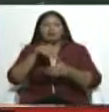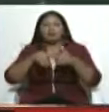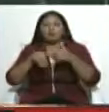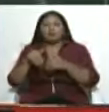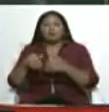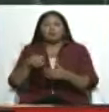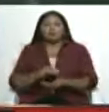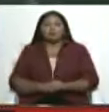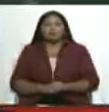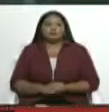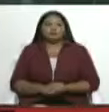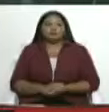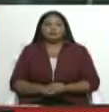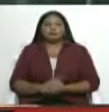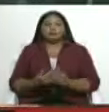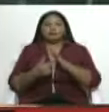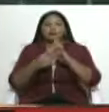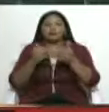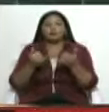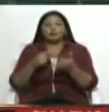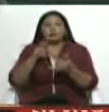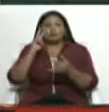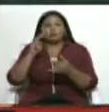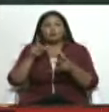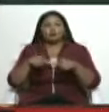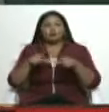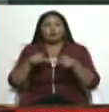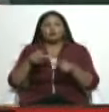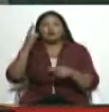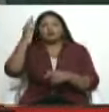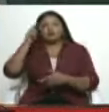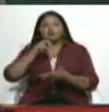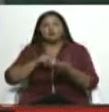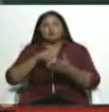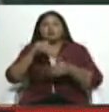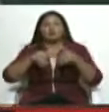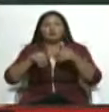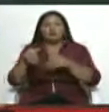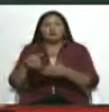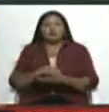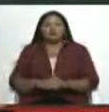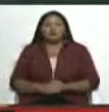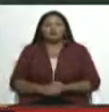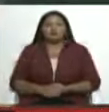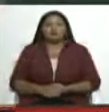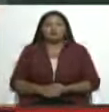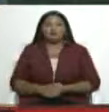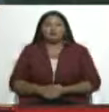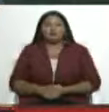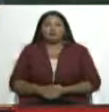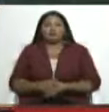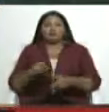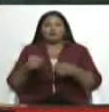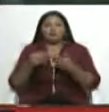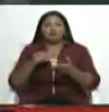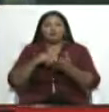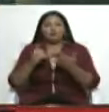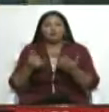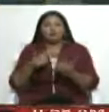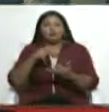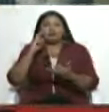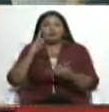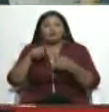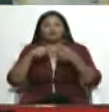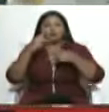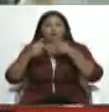de postulaciones ante la sede del Consejo Nacional Electoral. Recordemos que luego de las postulaciones, luego